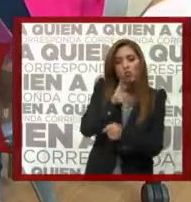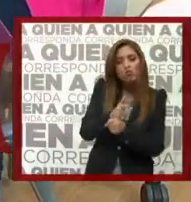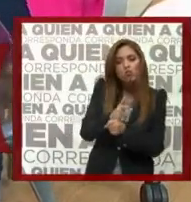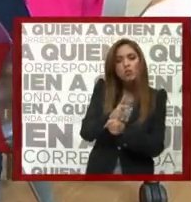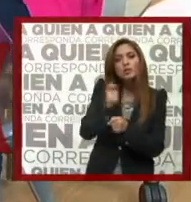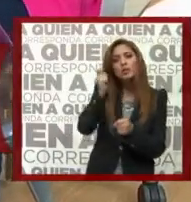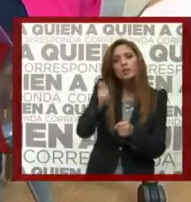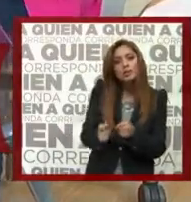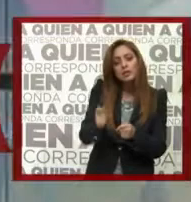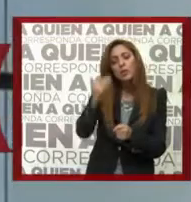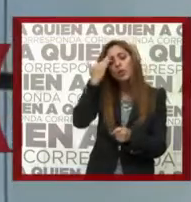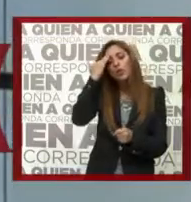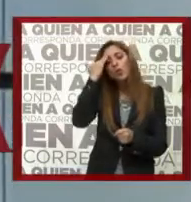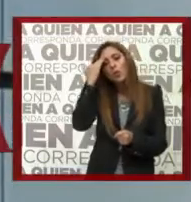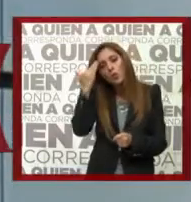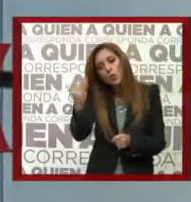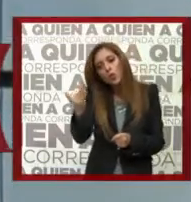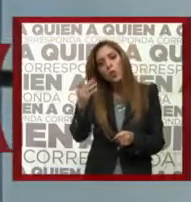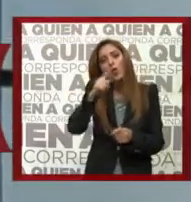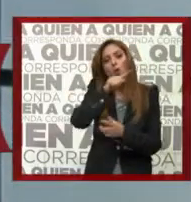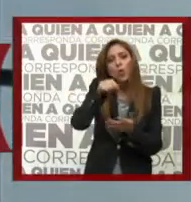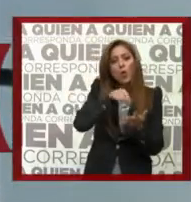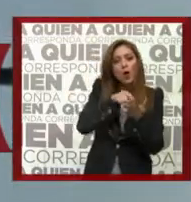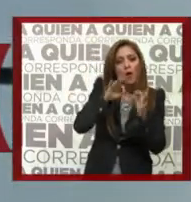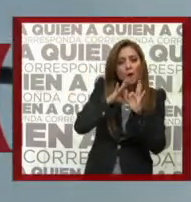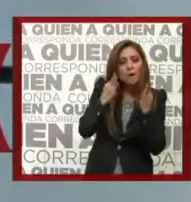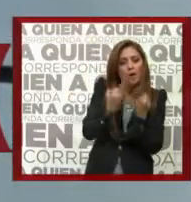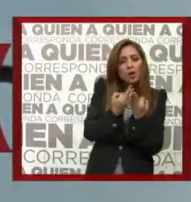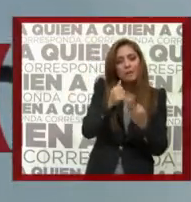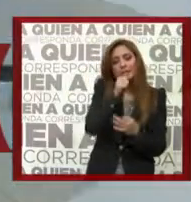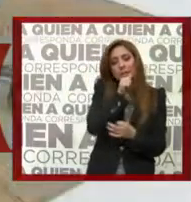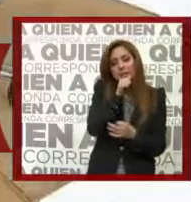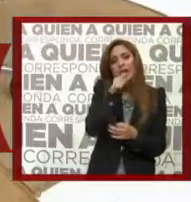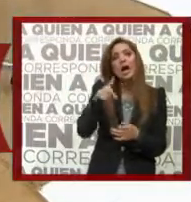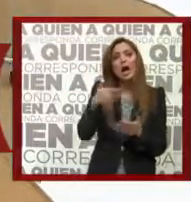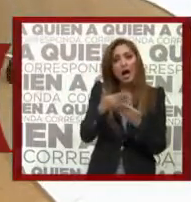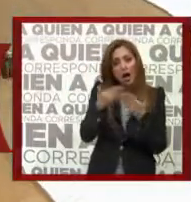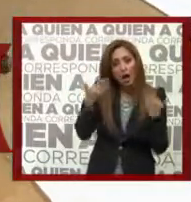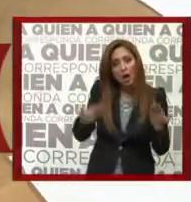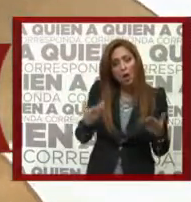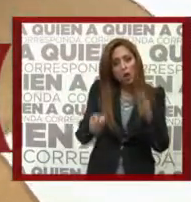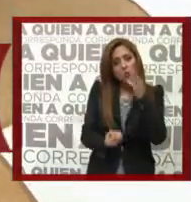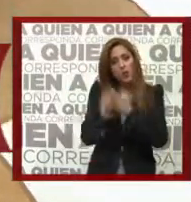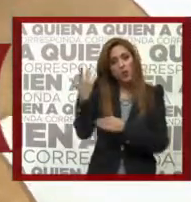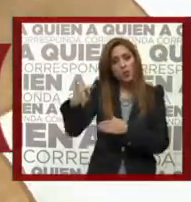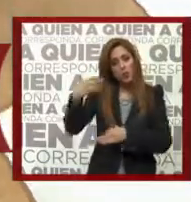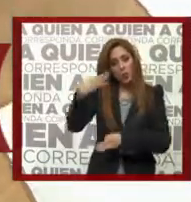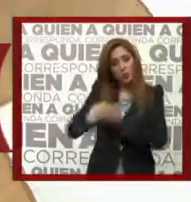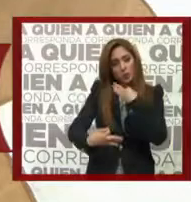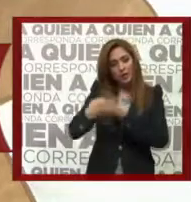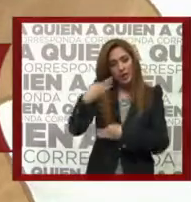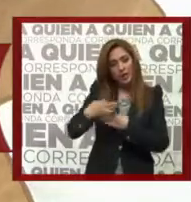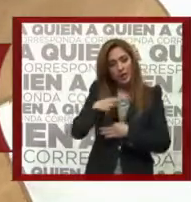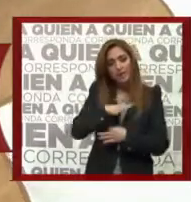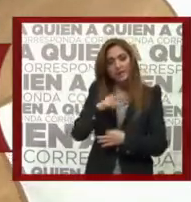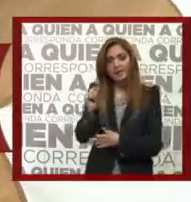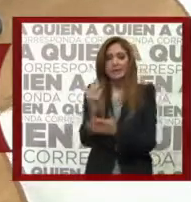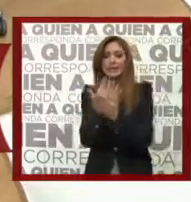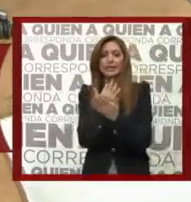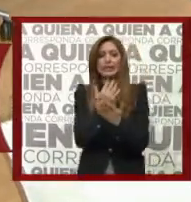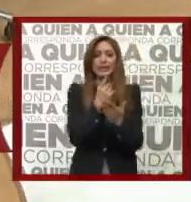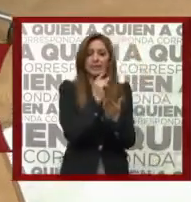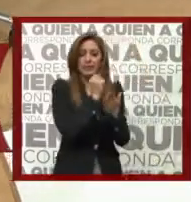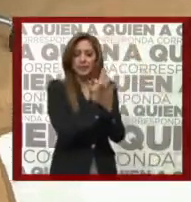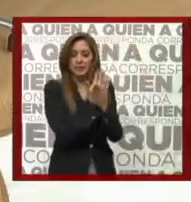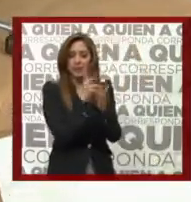cuenta que nos llevó a adecuar un espacio que no teníamos. Ahorita ya en los nuevos juzgados... Ya aguanta un segundito que nos van a